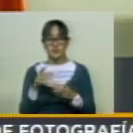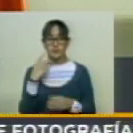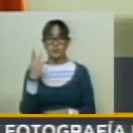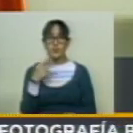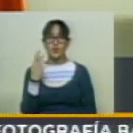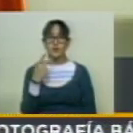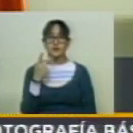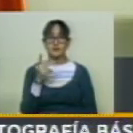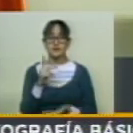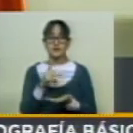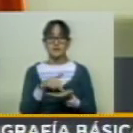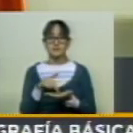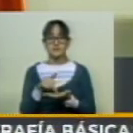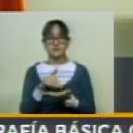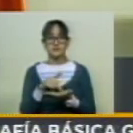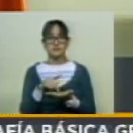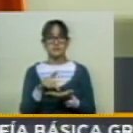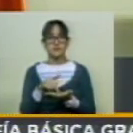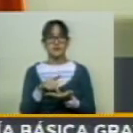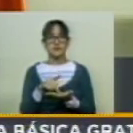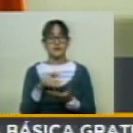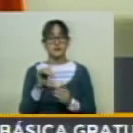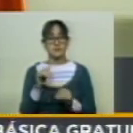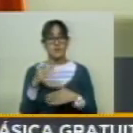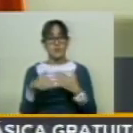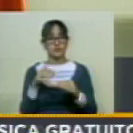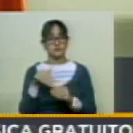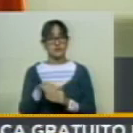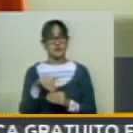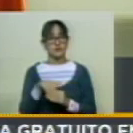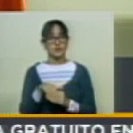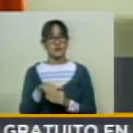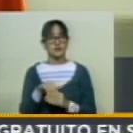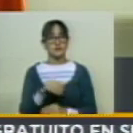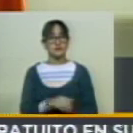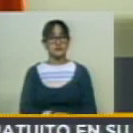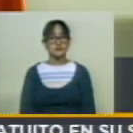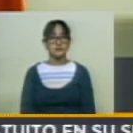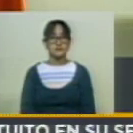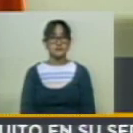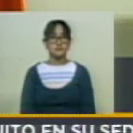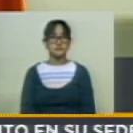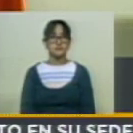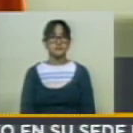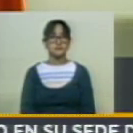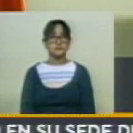políticas participantes en el proceso electoral.